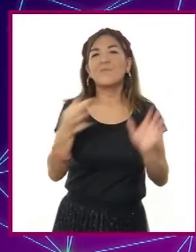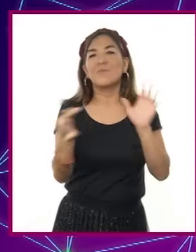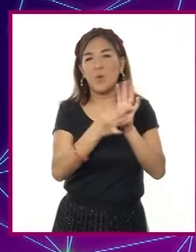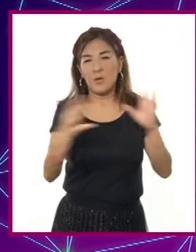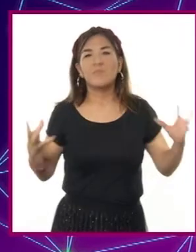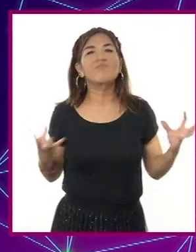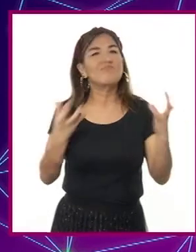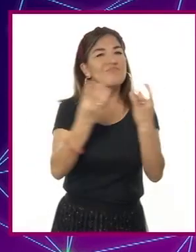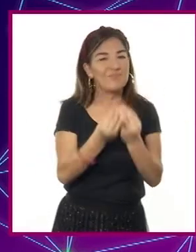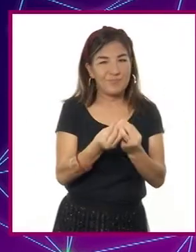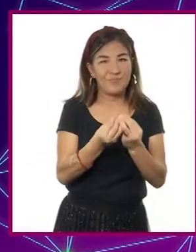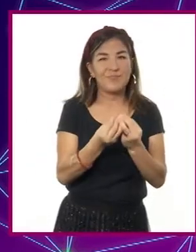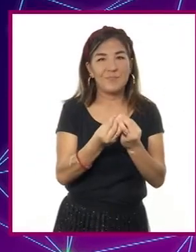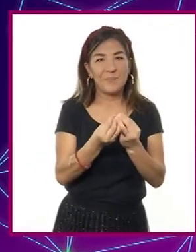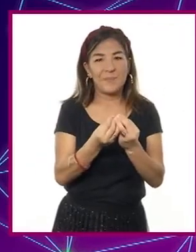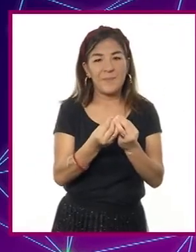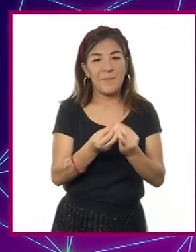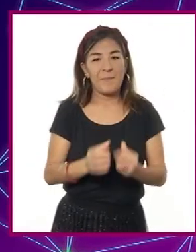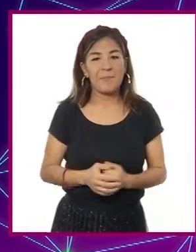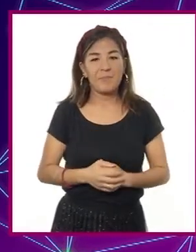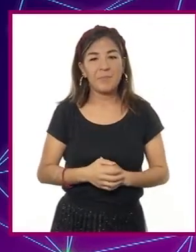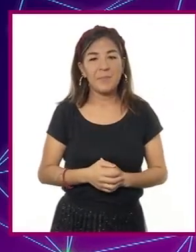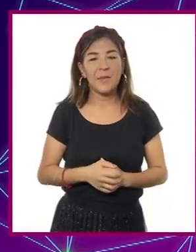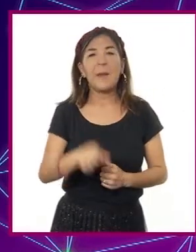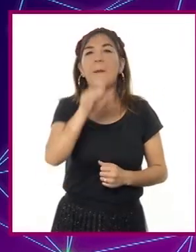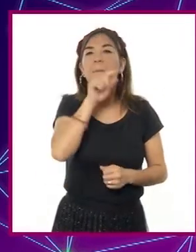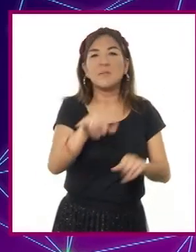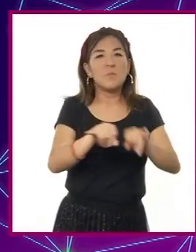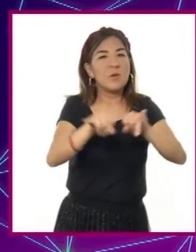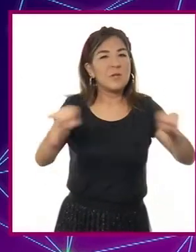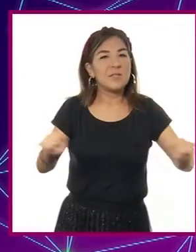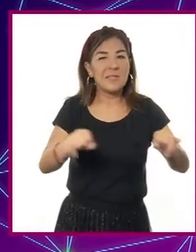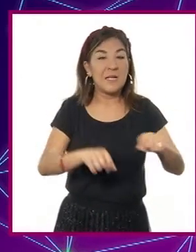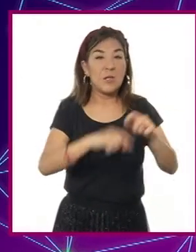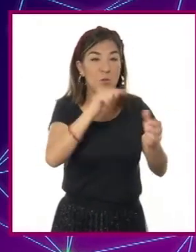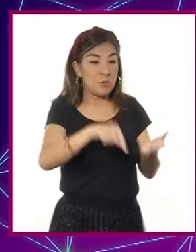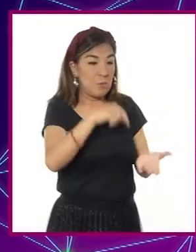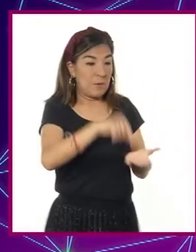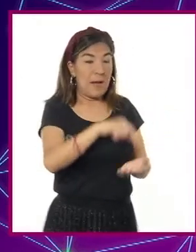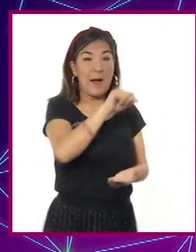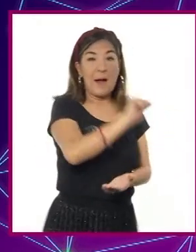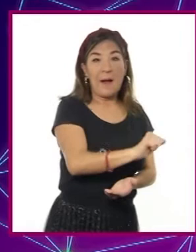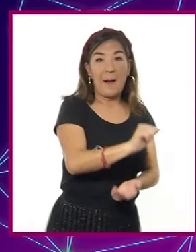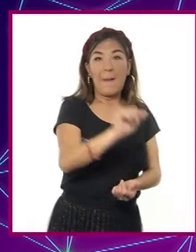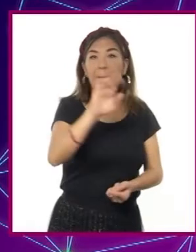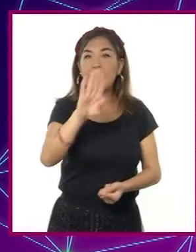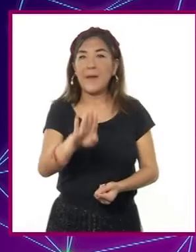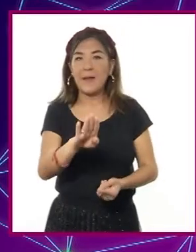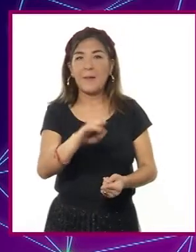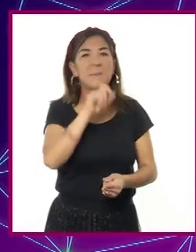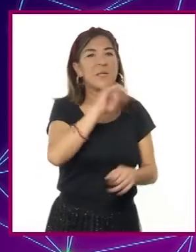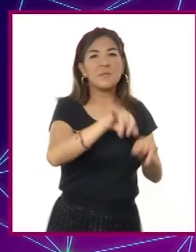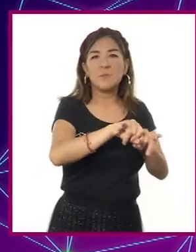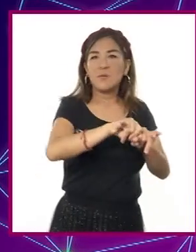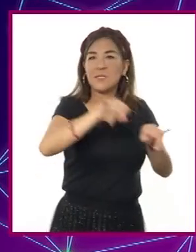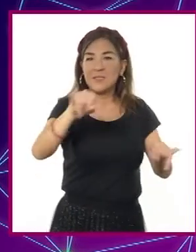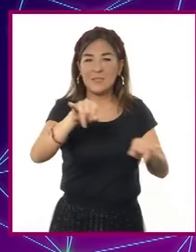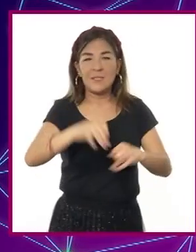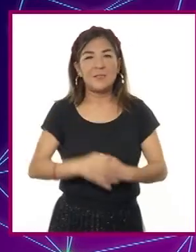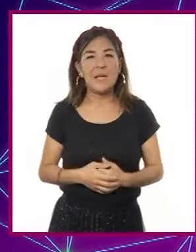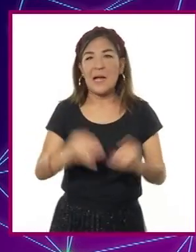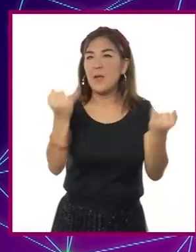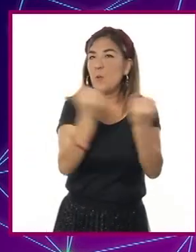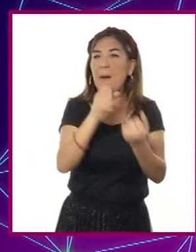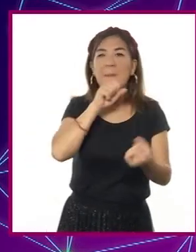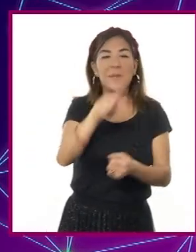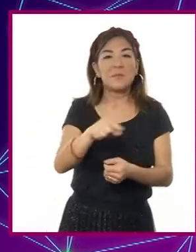en común que está a la misma distancia del poblado A y del poblado B, y al mismo tiempo está a